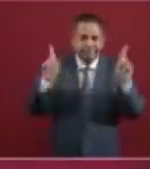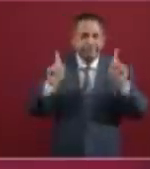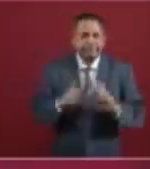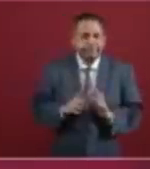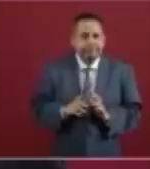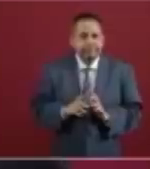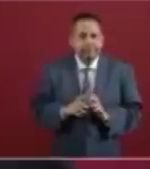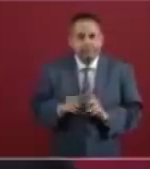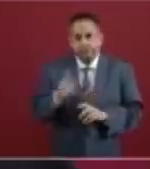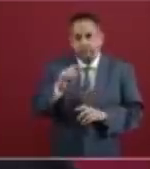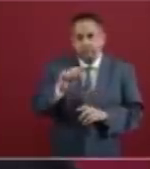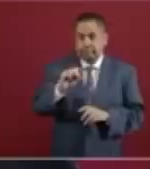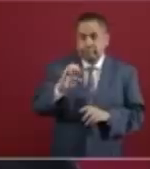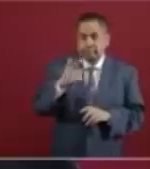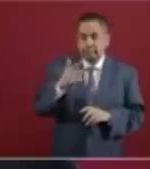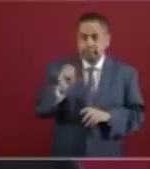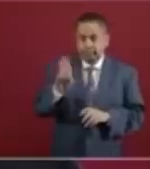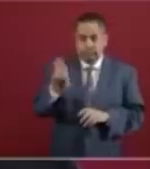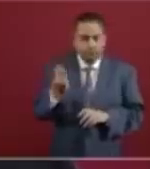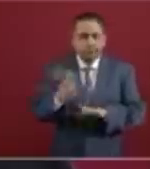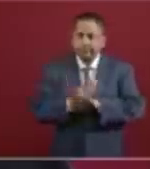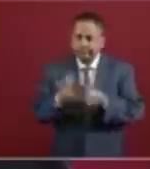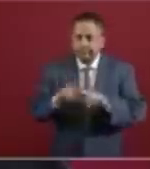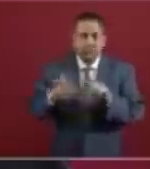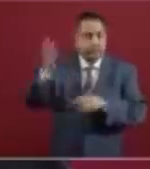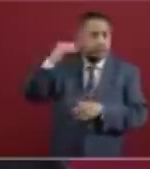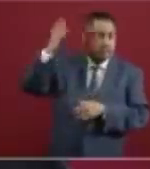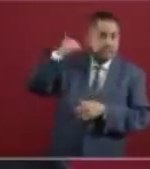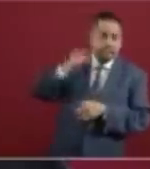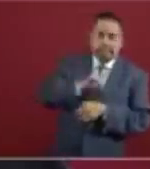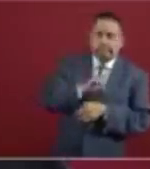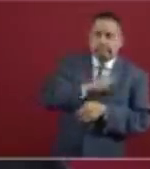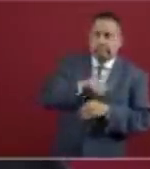Esa secretaría daba miedo.